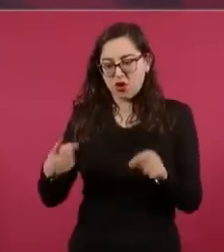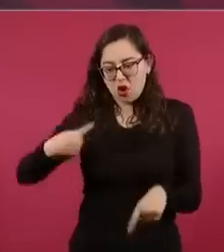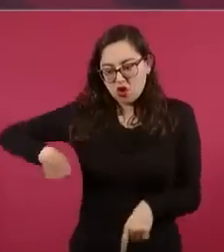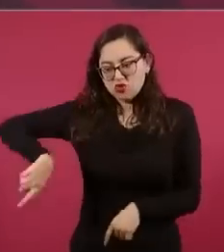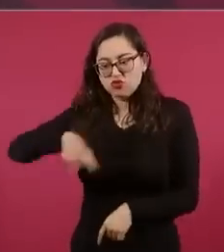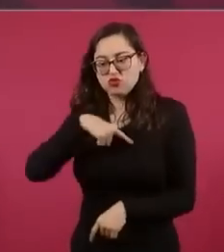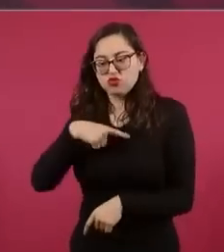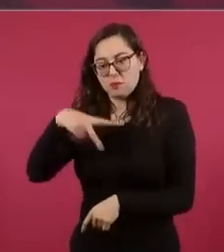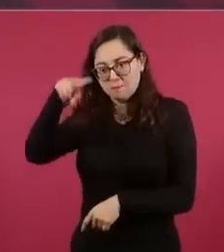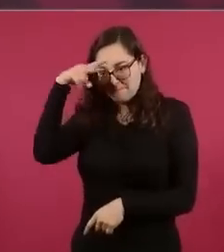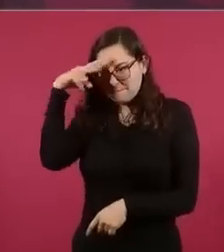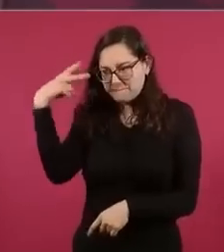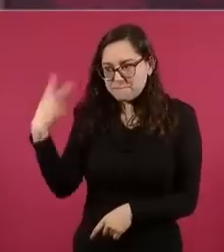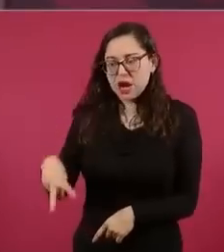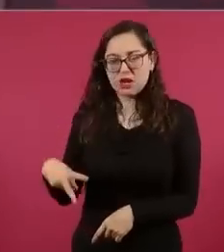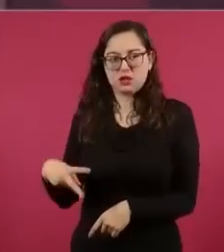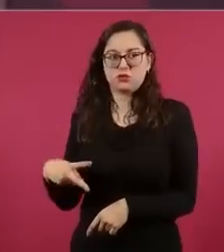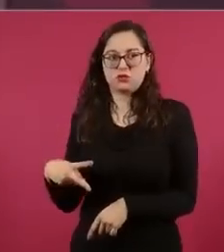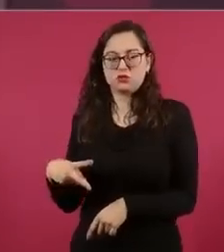resolver, dirimir